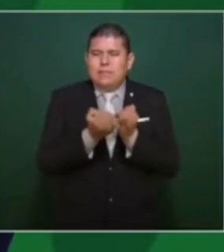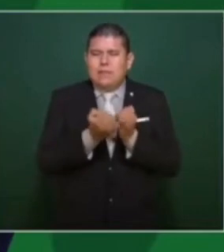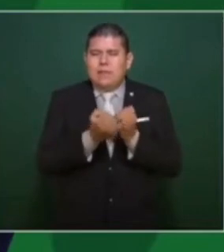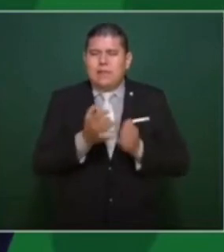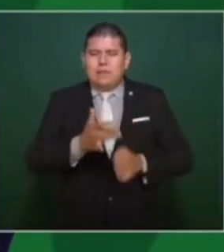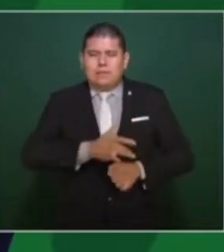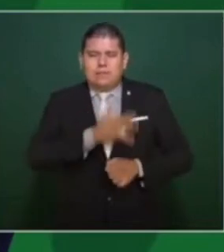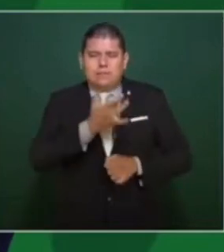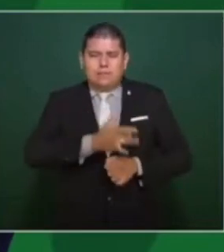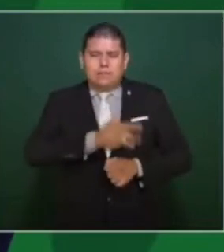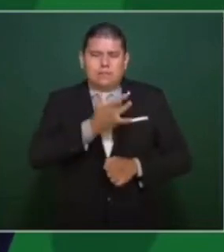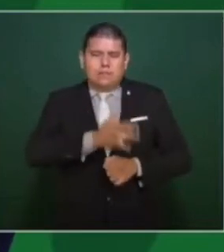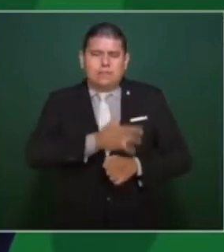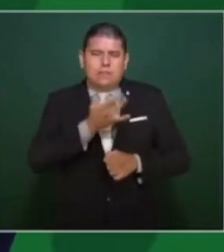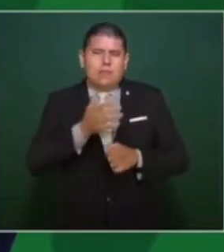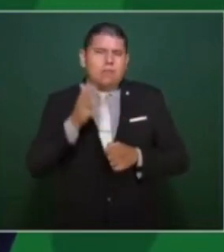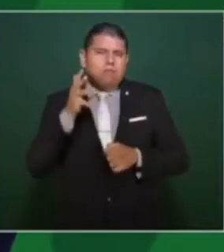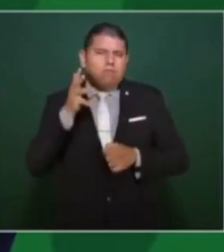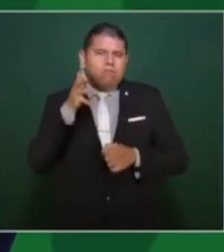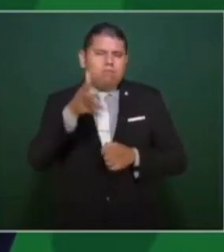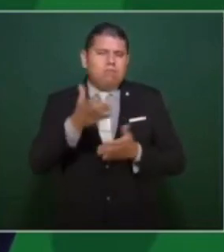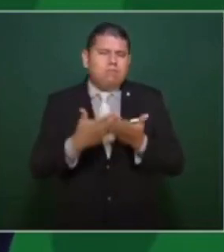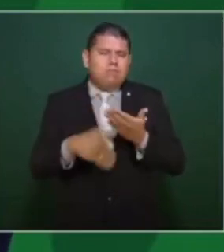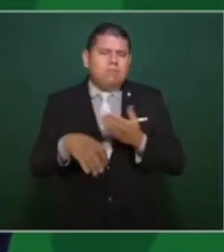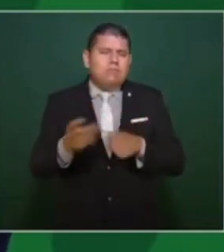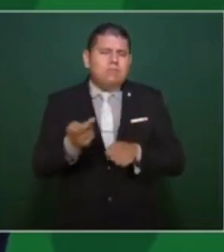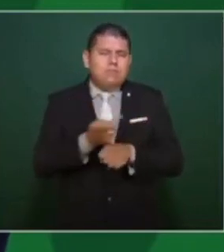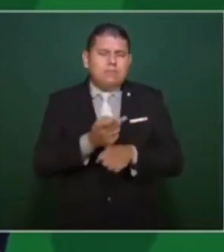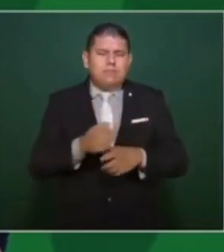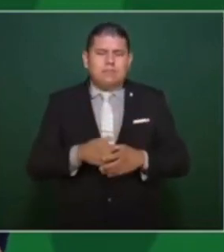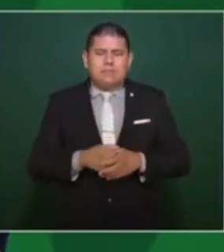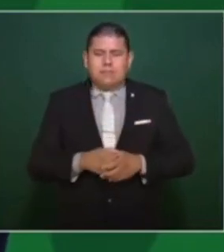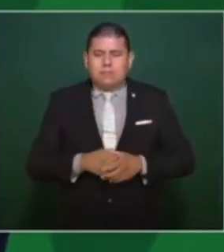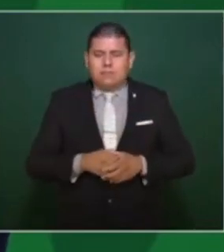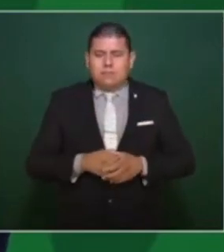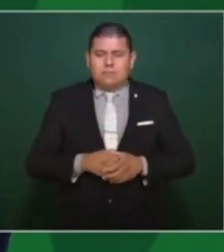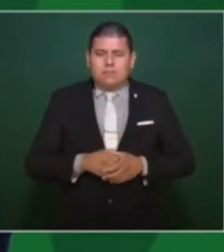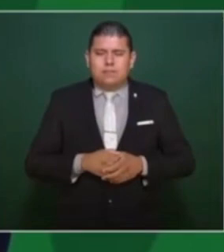ojalá y cuiden